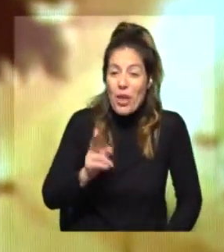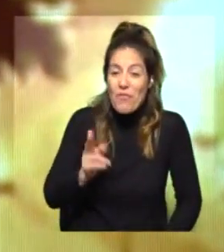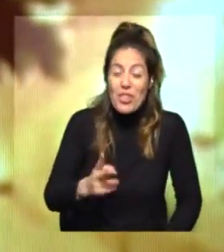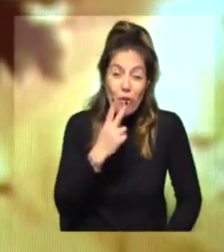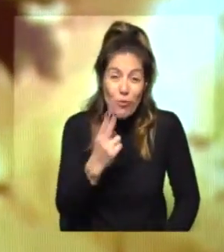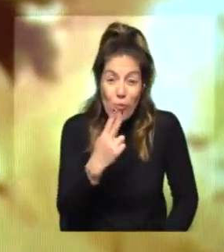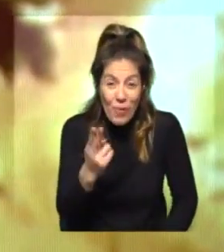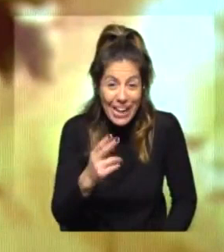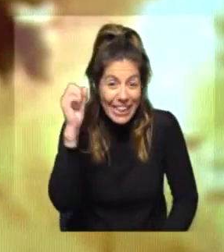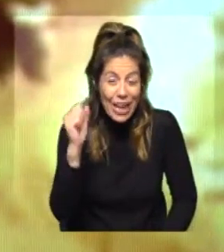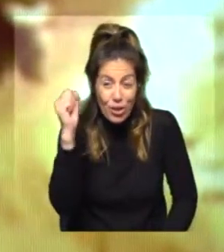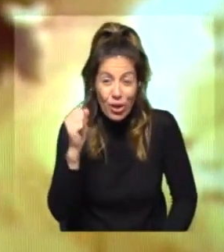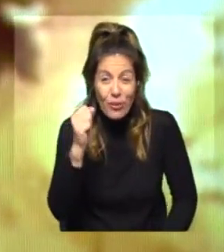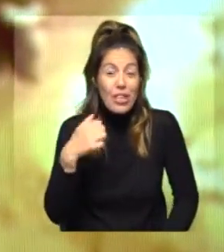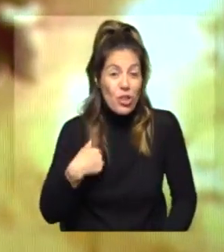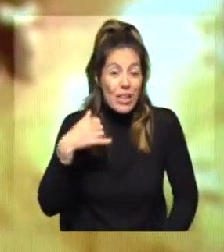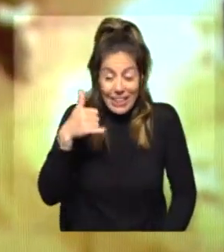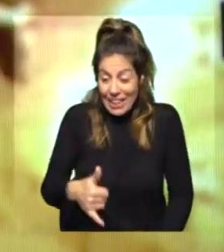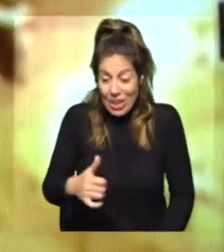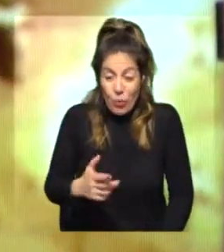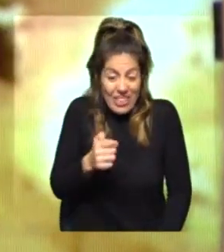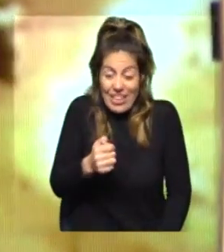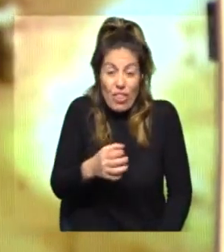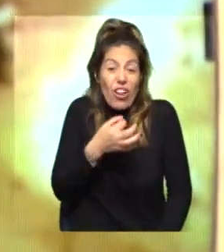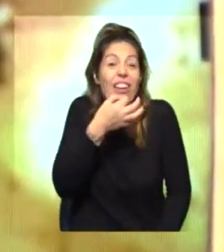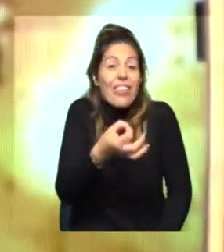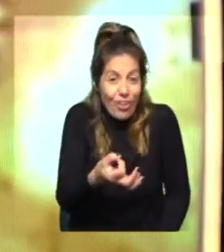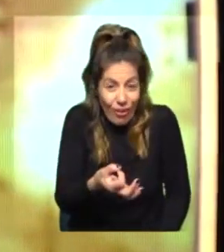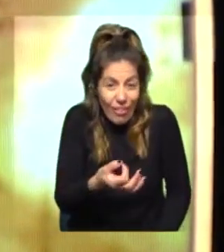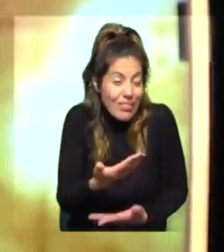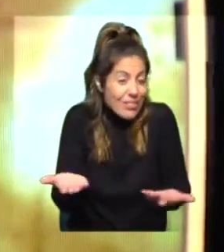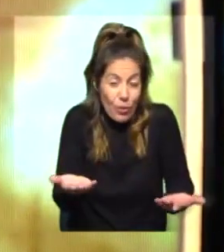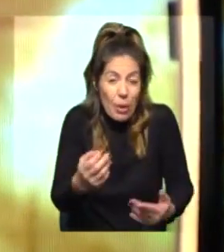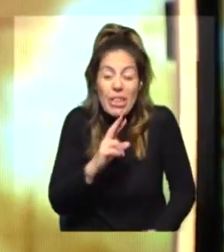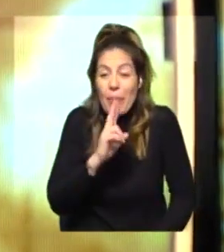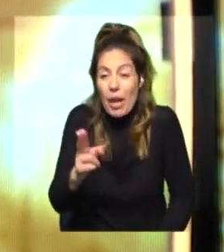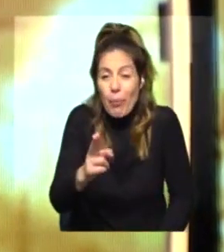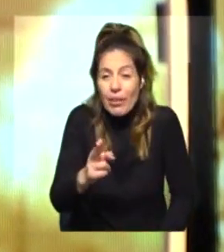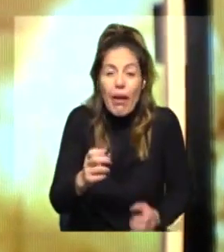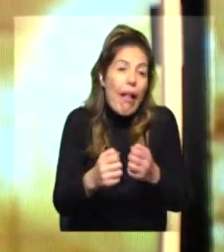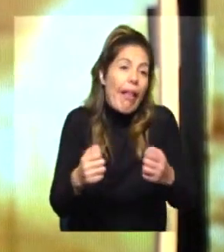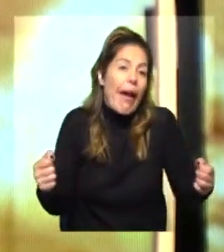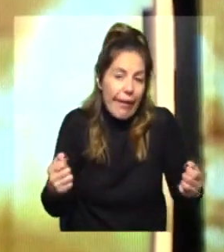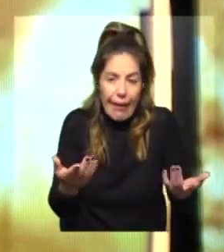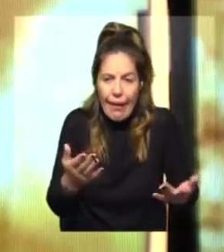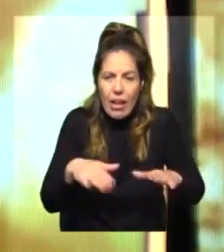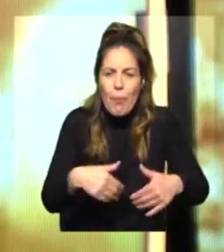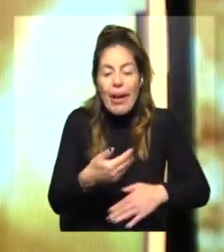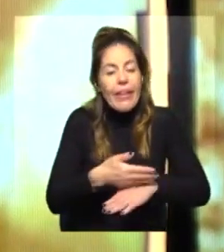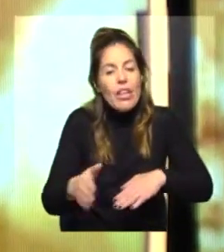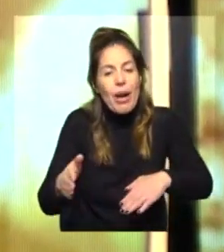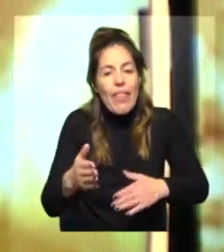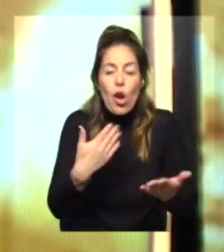el Omnibus Si hubiera tenido un sendedor no sé qué le hubiera dicho seguramente mi respuesta habría sido extensa que quizás derivara en una